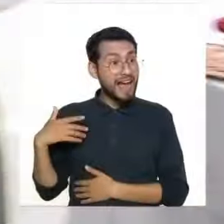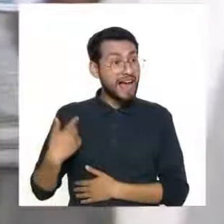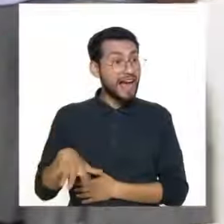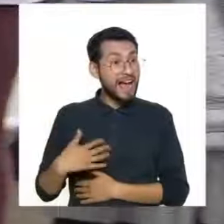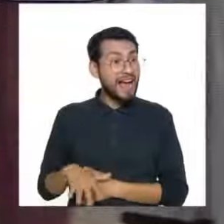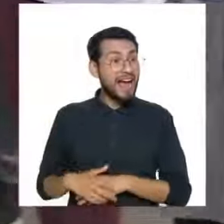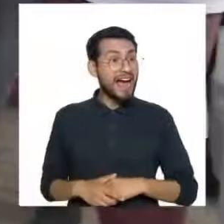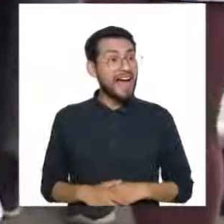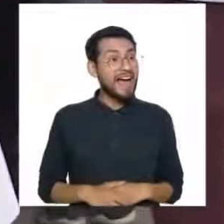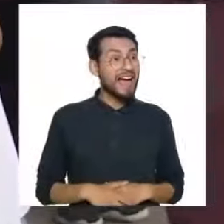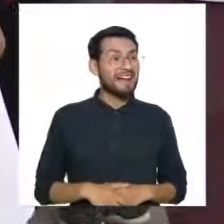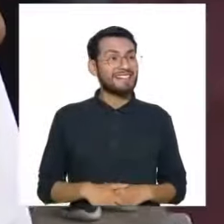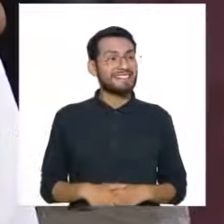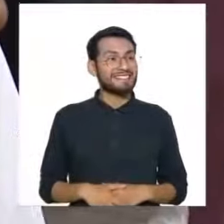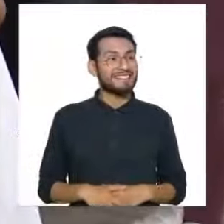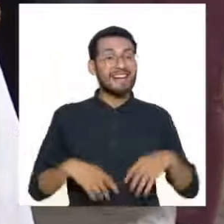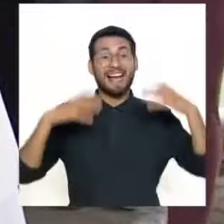para